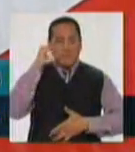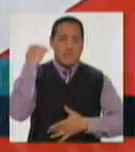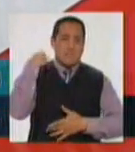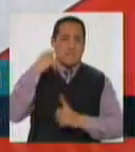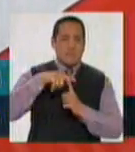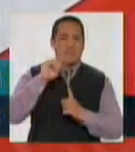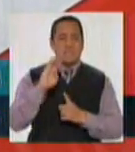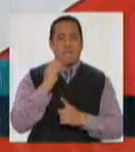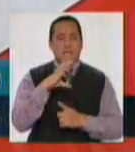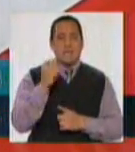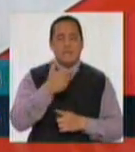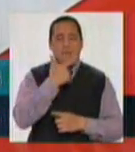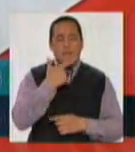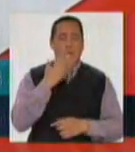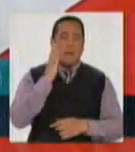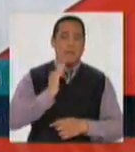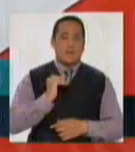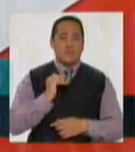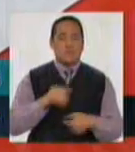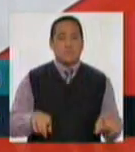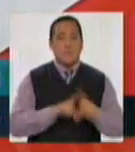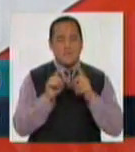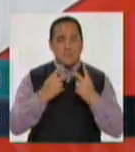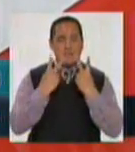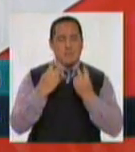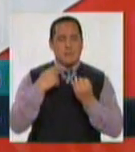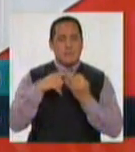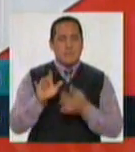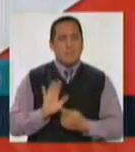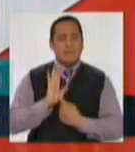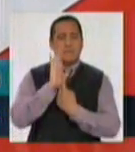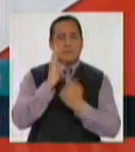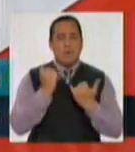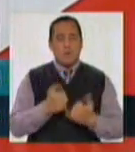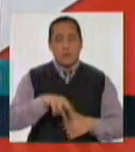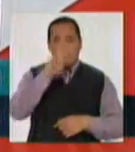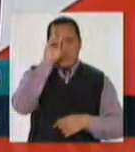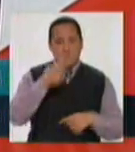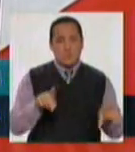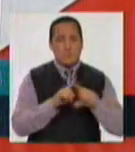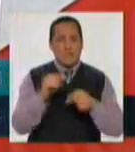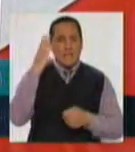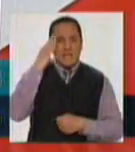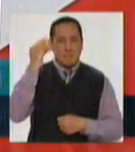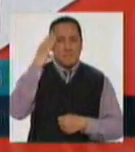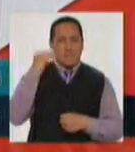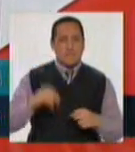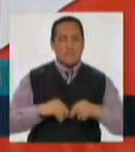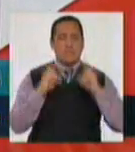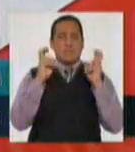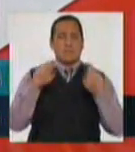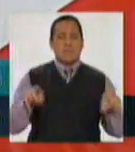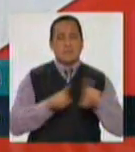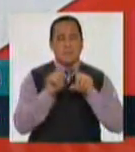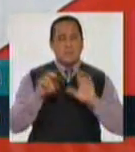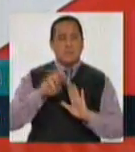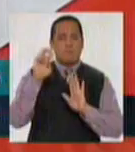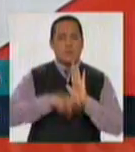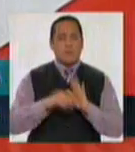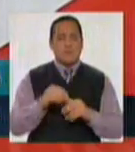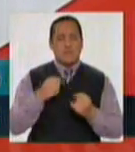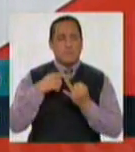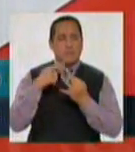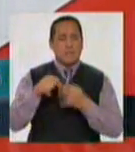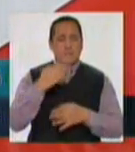tuberculosis. Y también estamos transmitiéndole al Perú las experiencias en el programa de farmacia